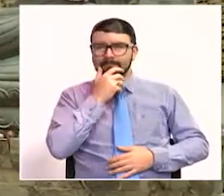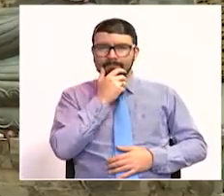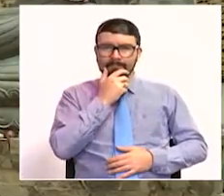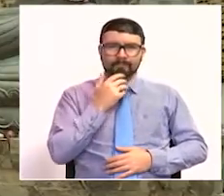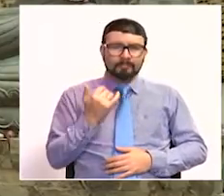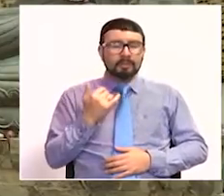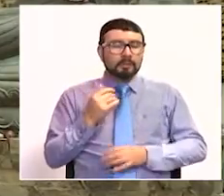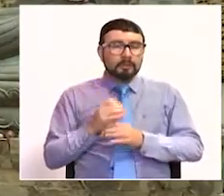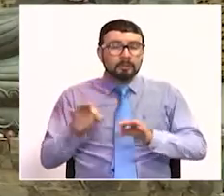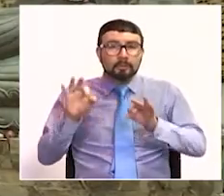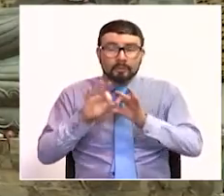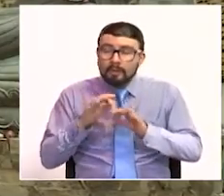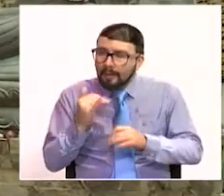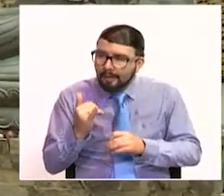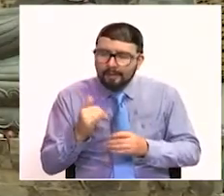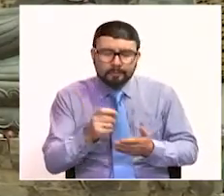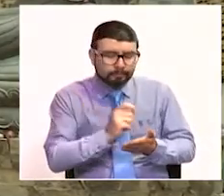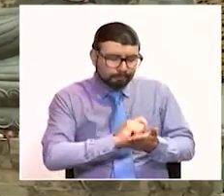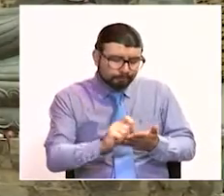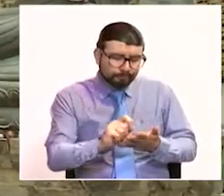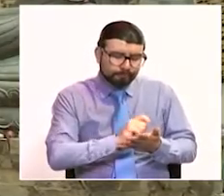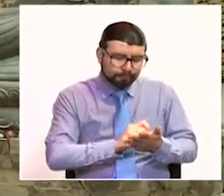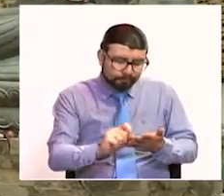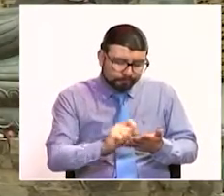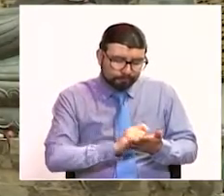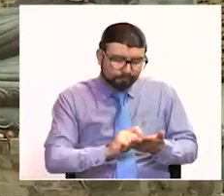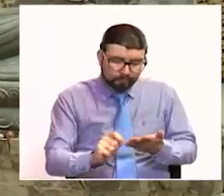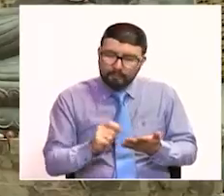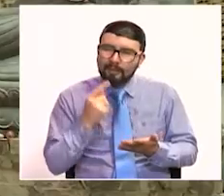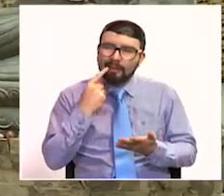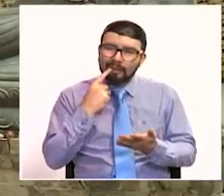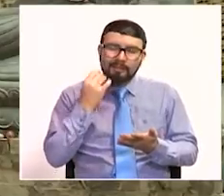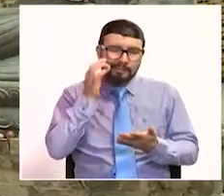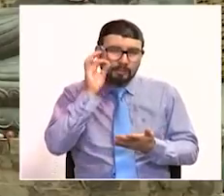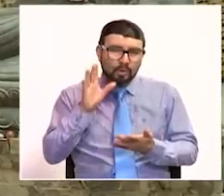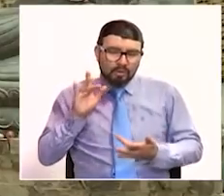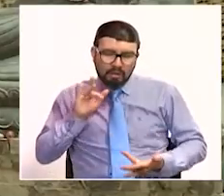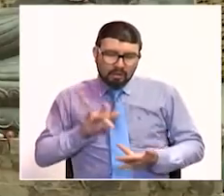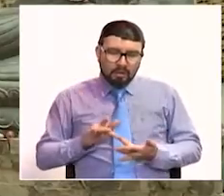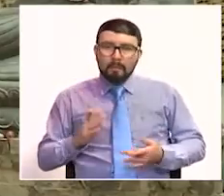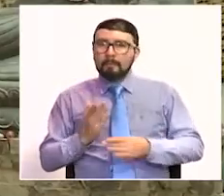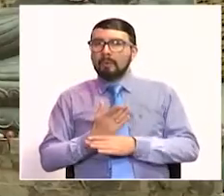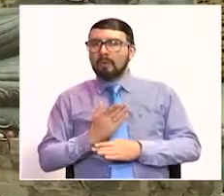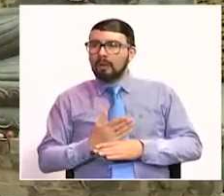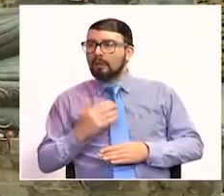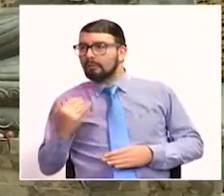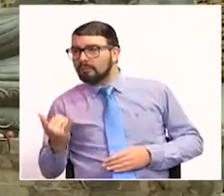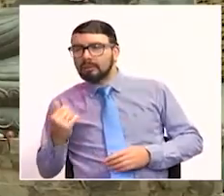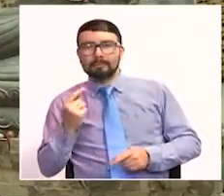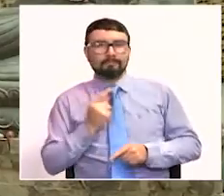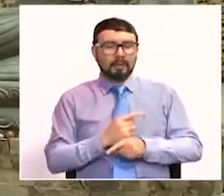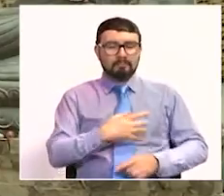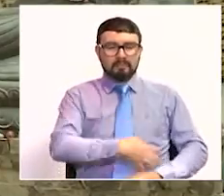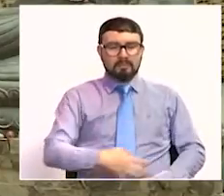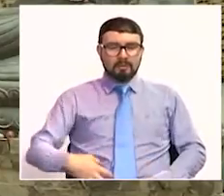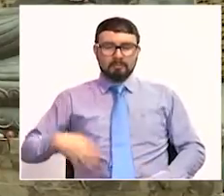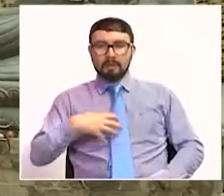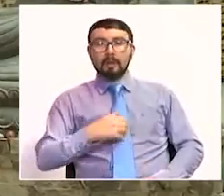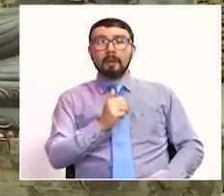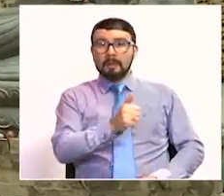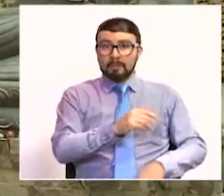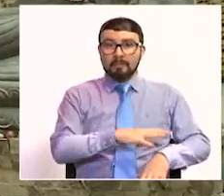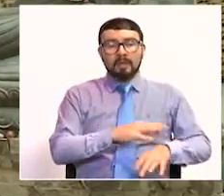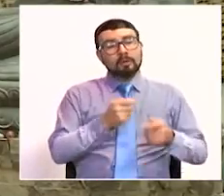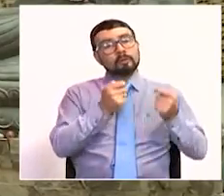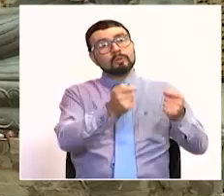la anotación en la historia clínica, interferencia posiblemente relacionada con estos órganos, y es el médico el que hace ya